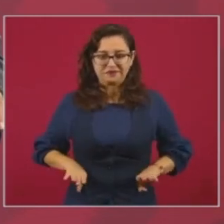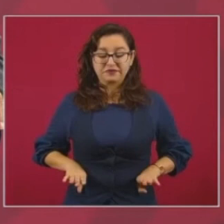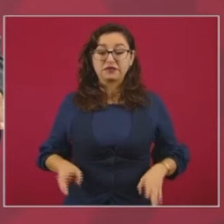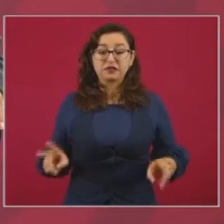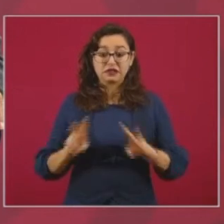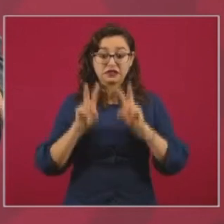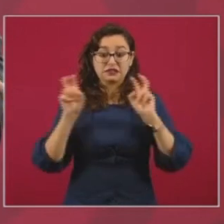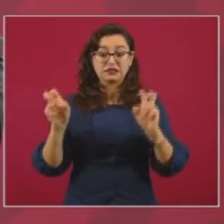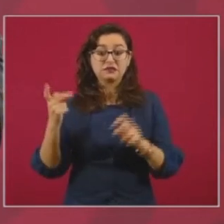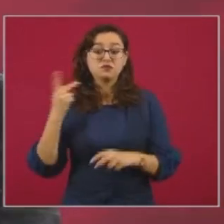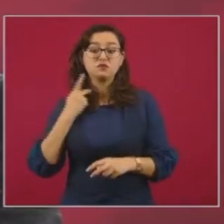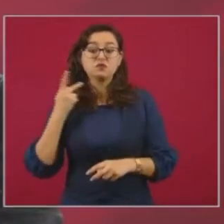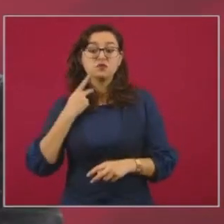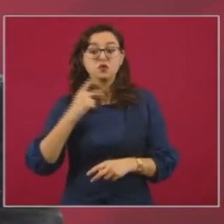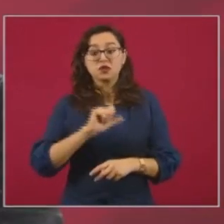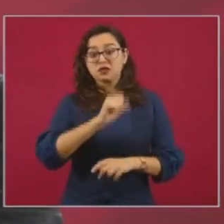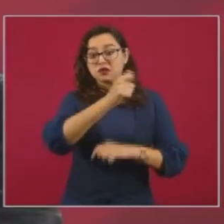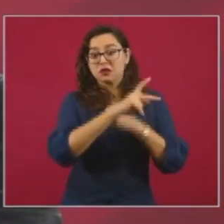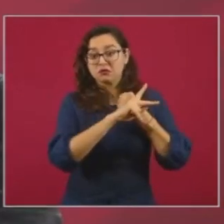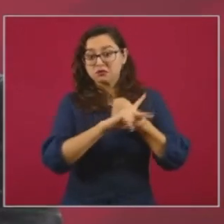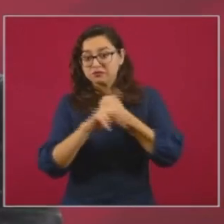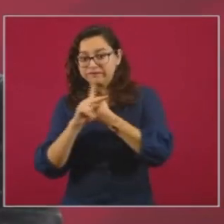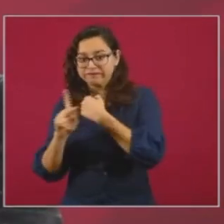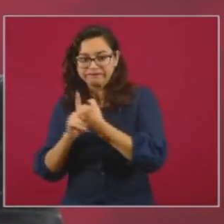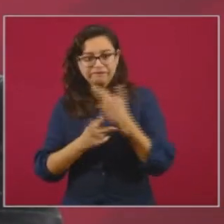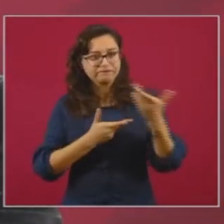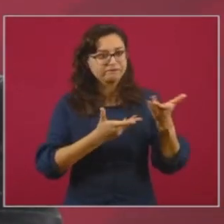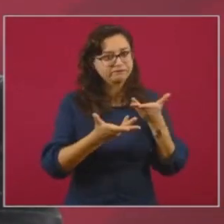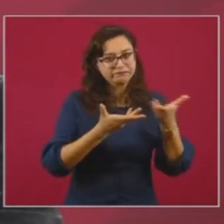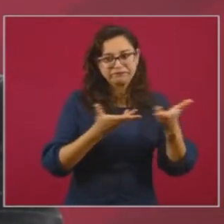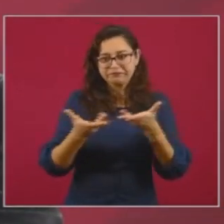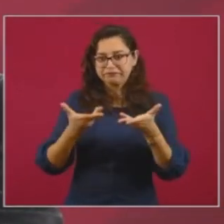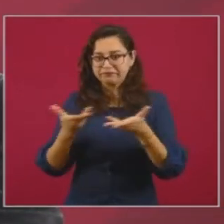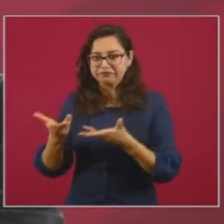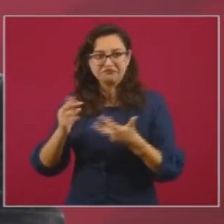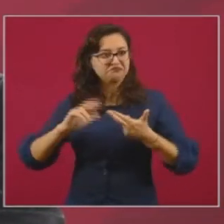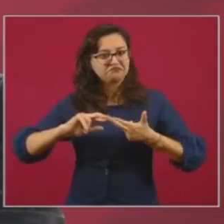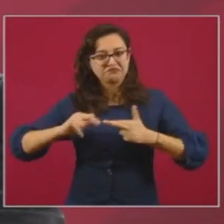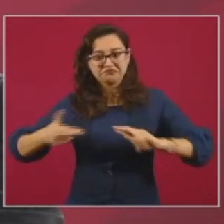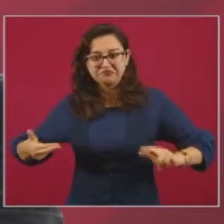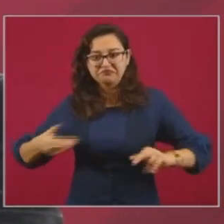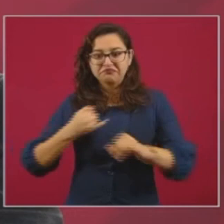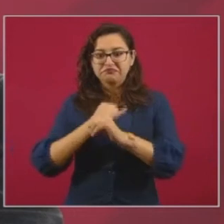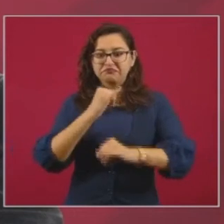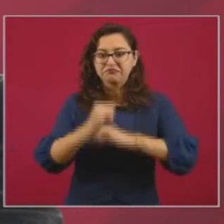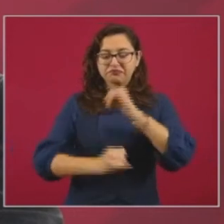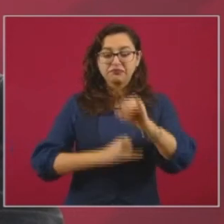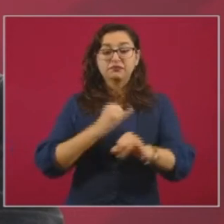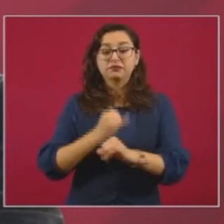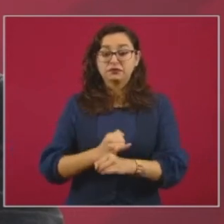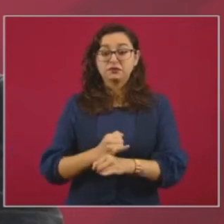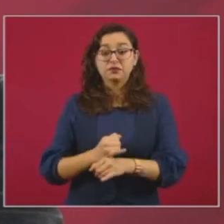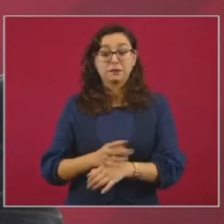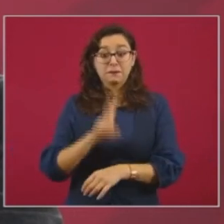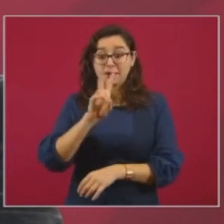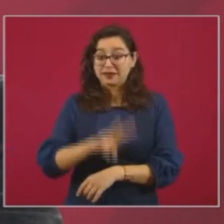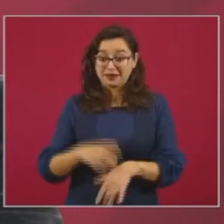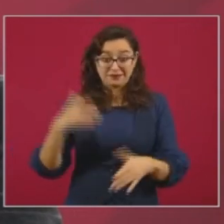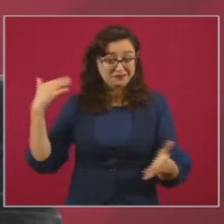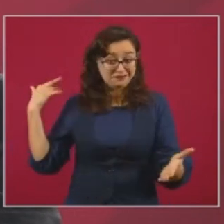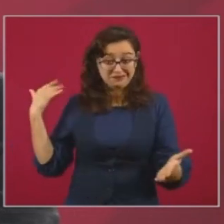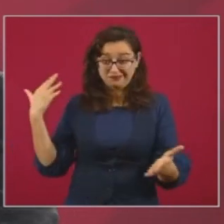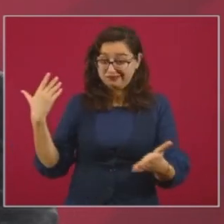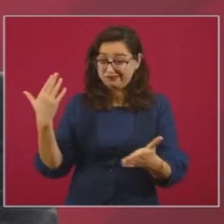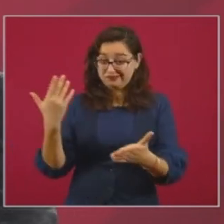de política exterior, en relaciones internacionales, toda una vida de